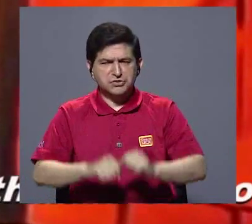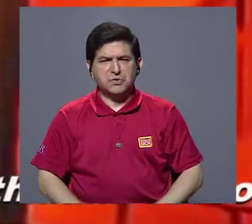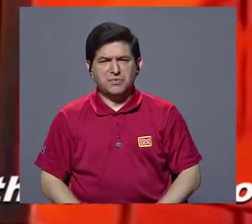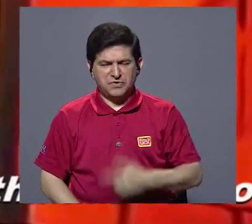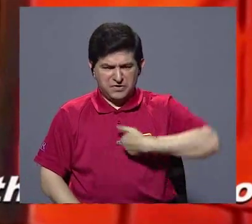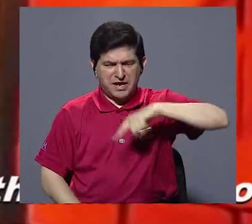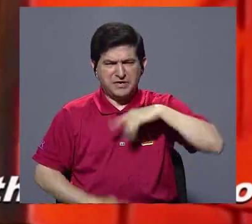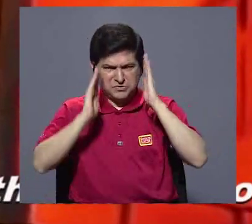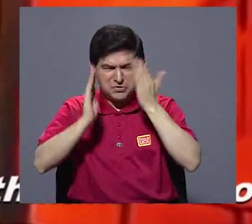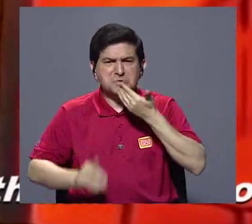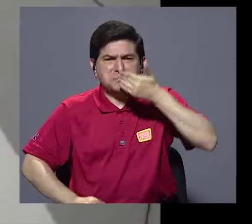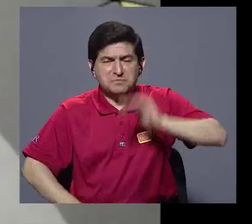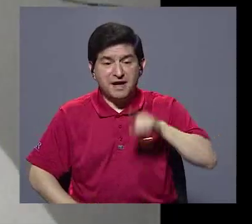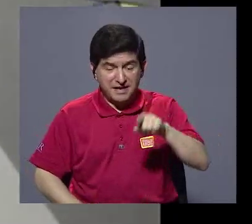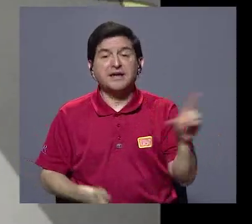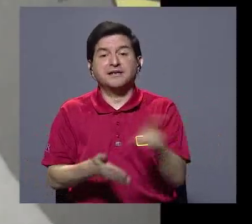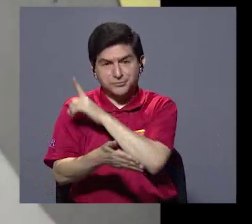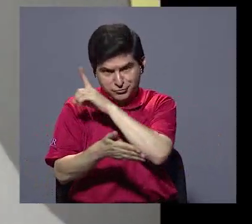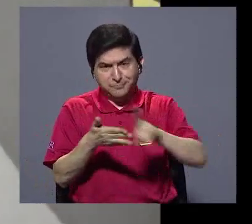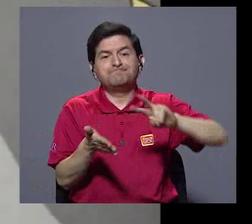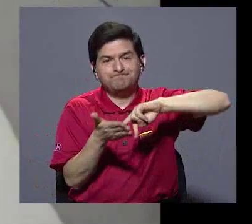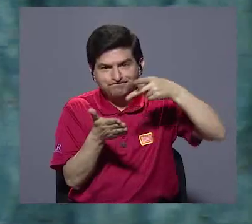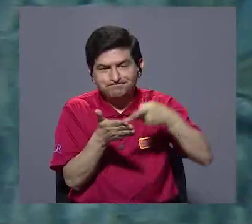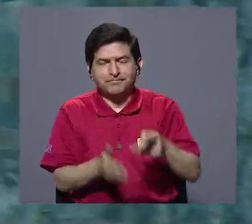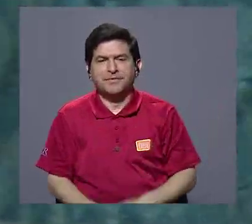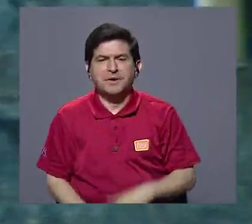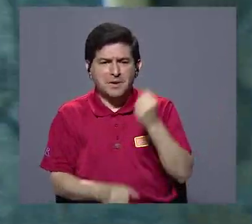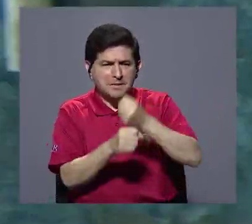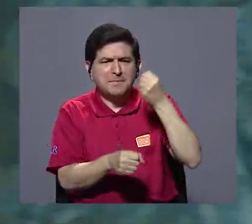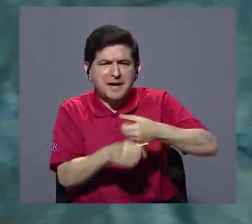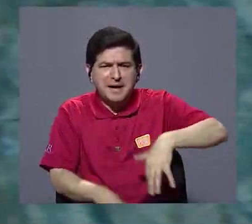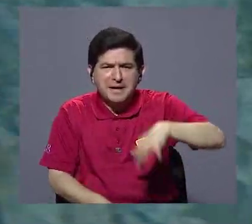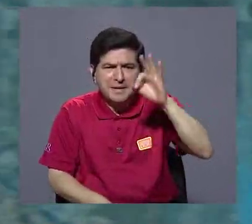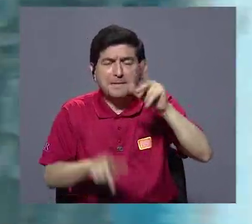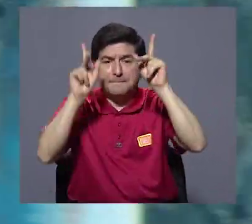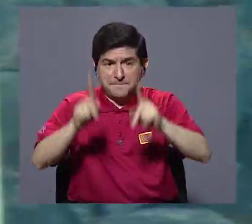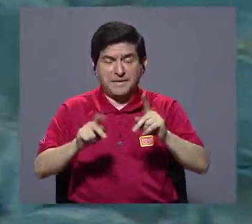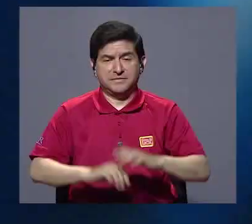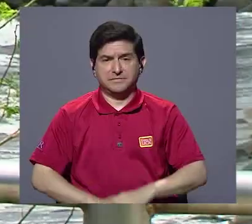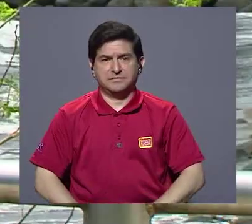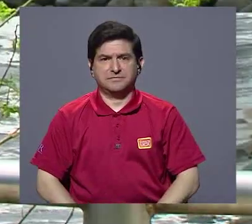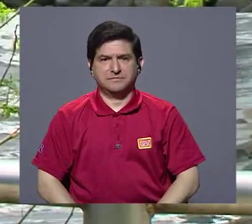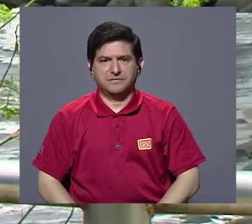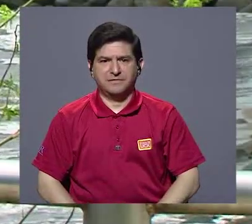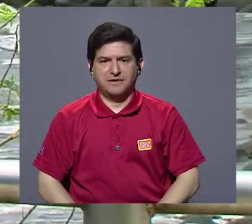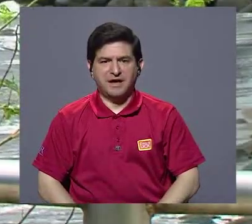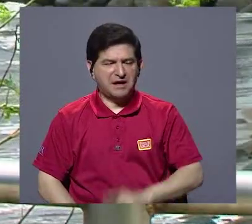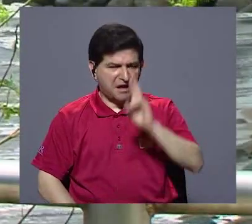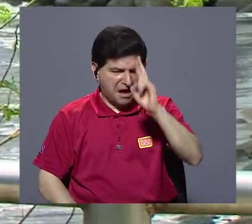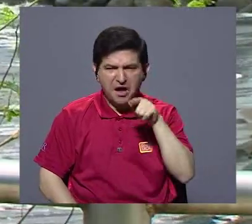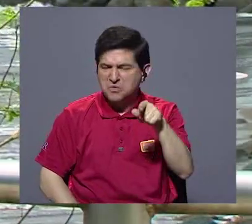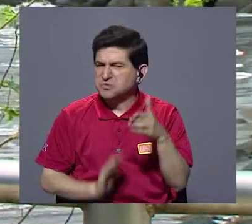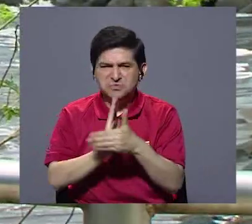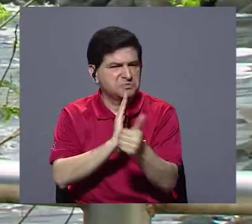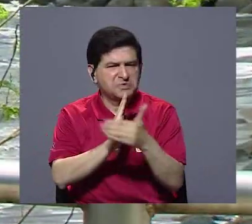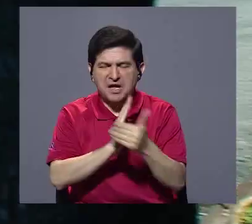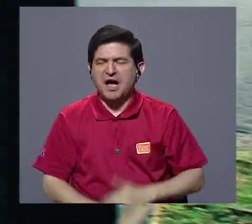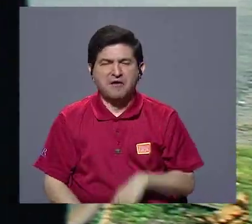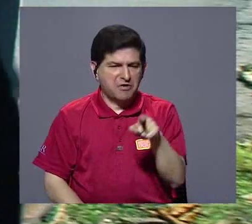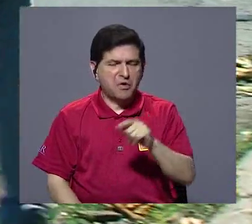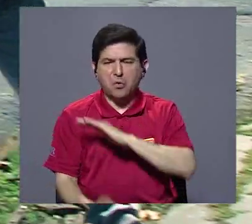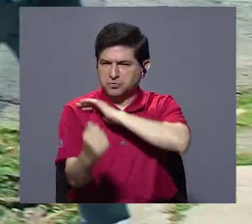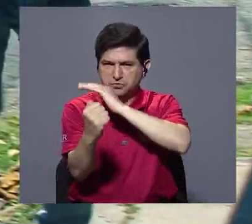de poder tratarnos mal. Eso se convierte en discriminación. Para optar un trabajo, la gente no reconoce tus